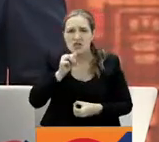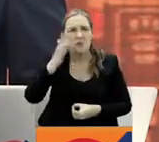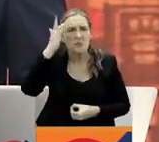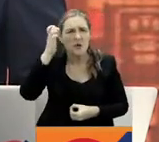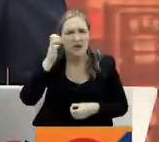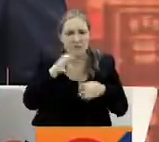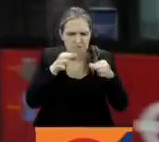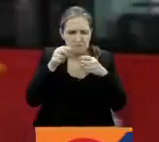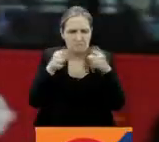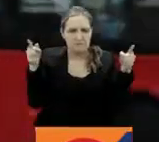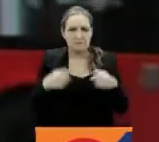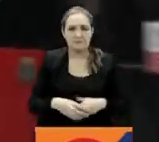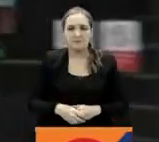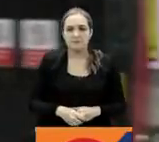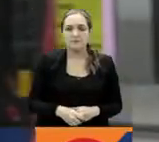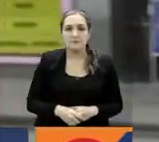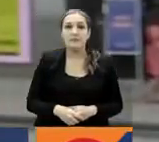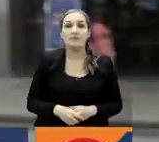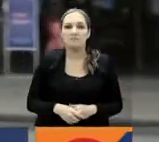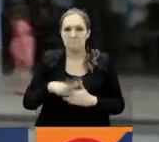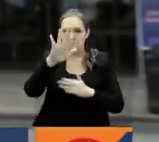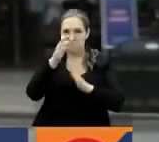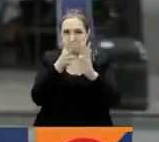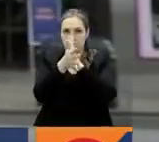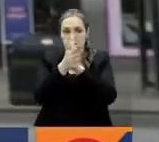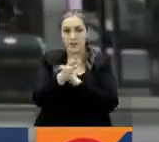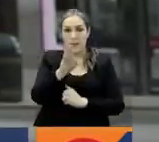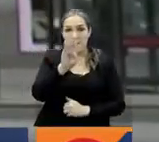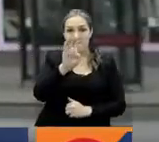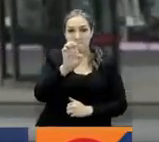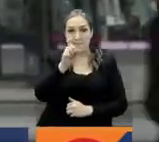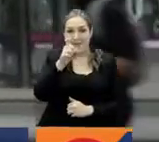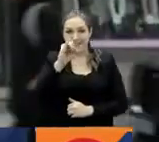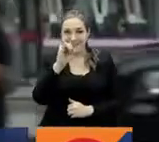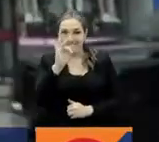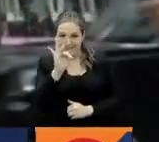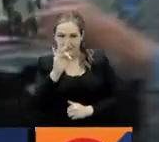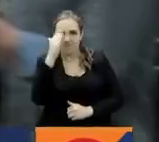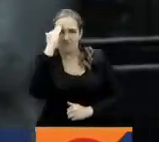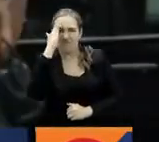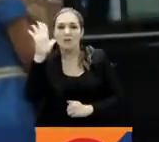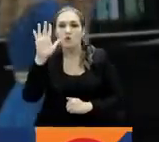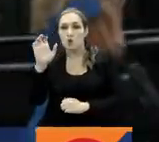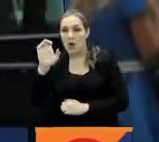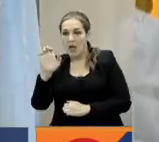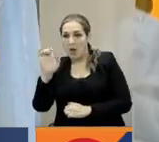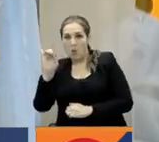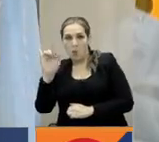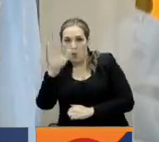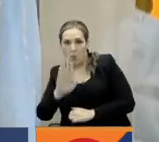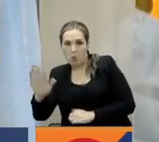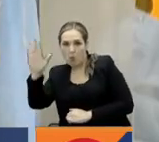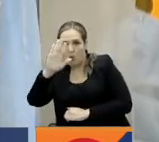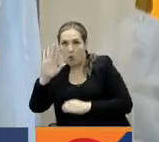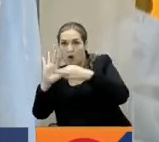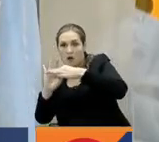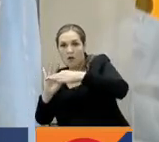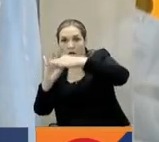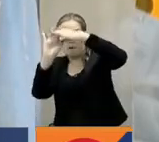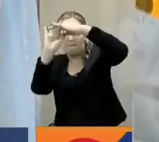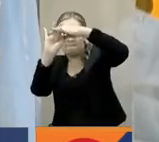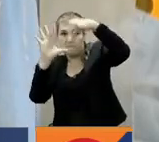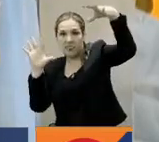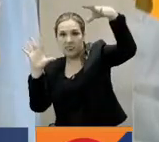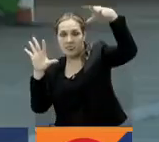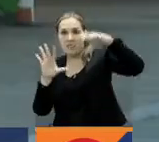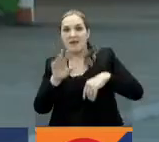situación. Hay relación entre el Brexit, el divorcio del Reino Unido con la Unión Europea y la actual crisis de la gasolina que resiste